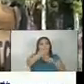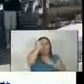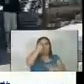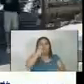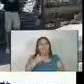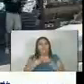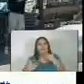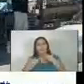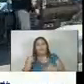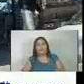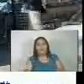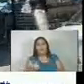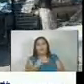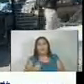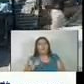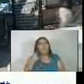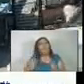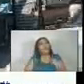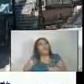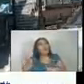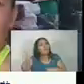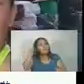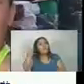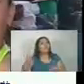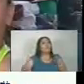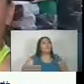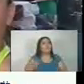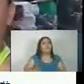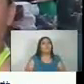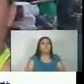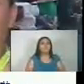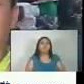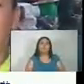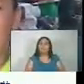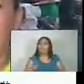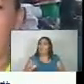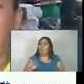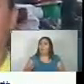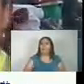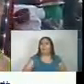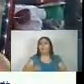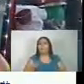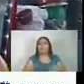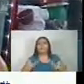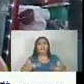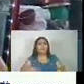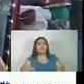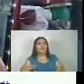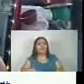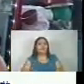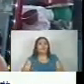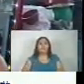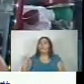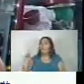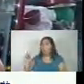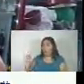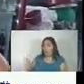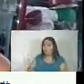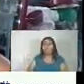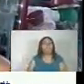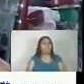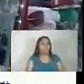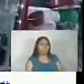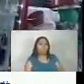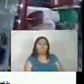según los habitantes. Uno de esos, el comercio. Bien, se ven un poquito mejor, más tranquilidad. ¿Cree que ha mejorado? Sí,